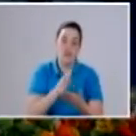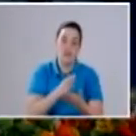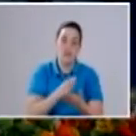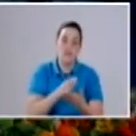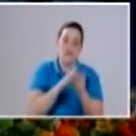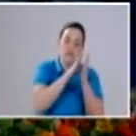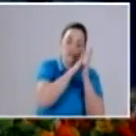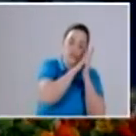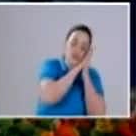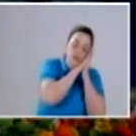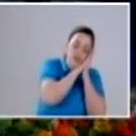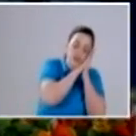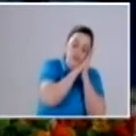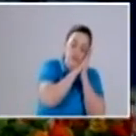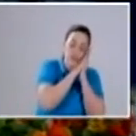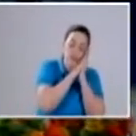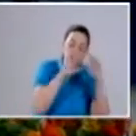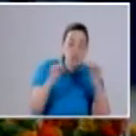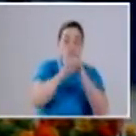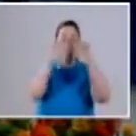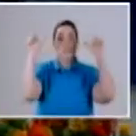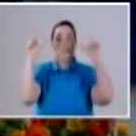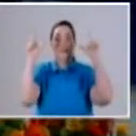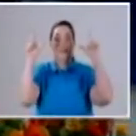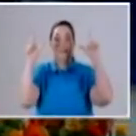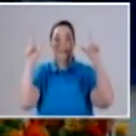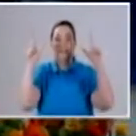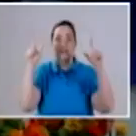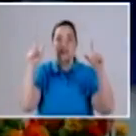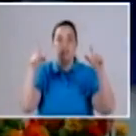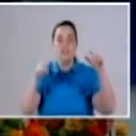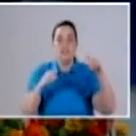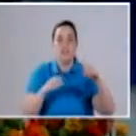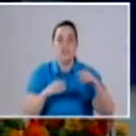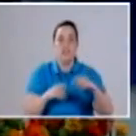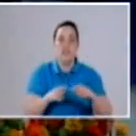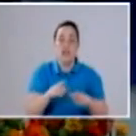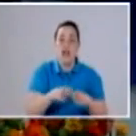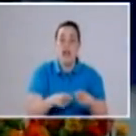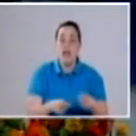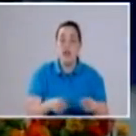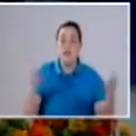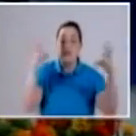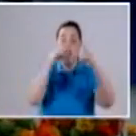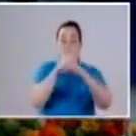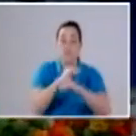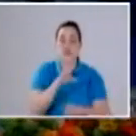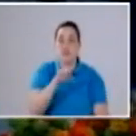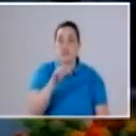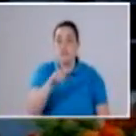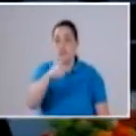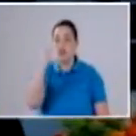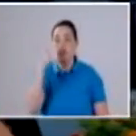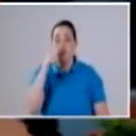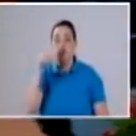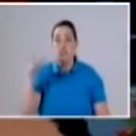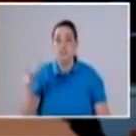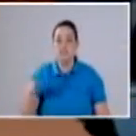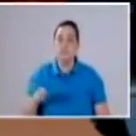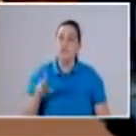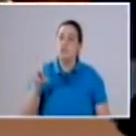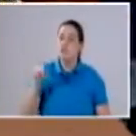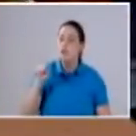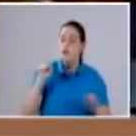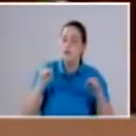dormido leyendo la Biblia y me desperté a medianoche hablando en otras lenguas. Claro que no puedo decir, entonces si usted quiere ser